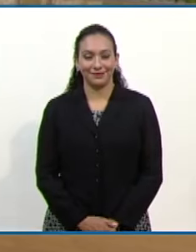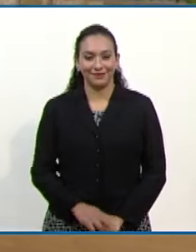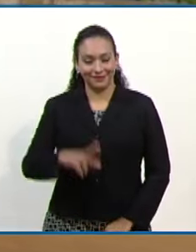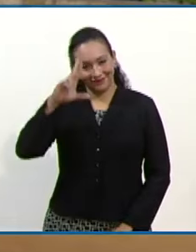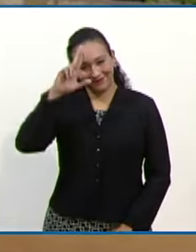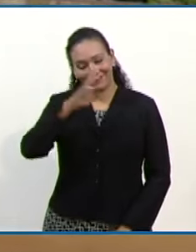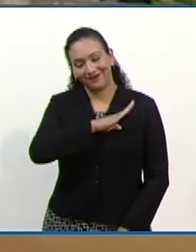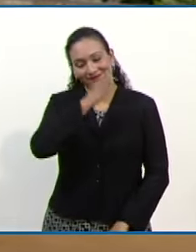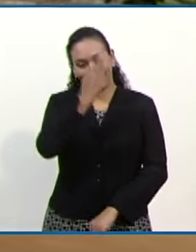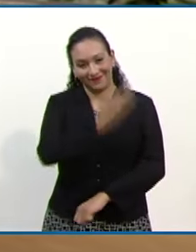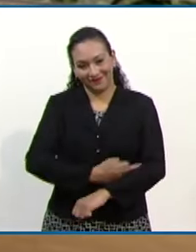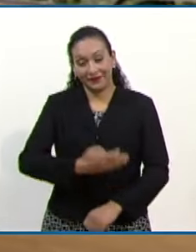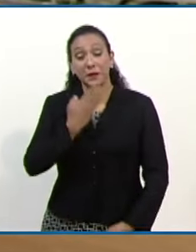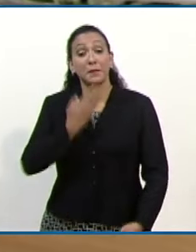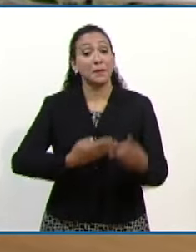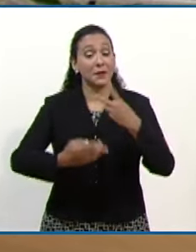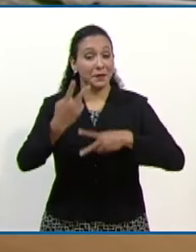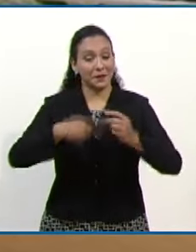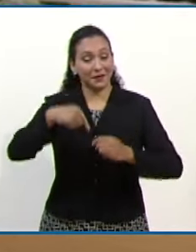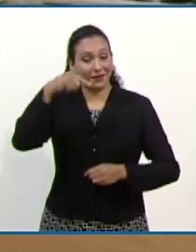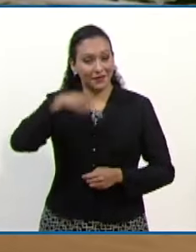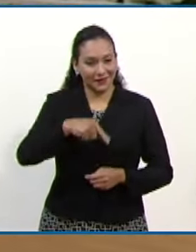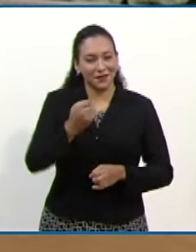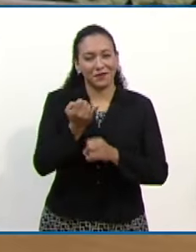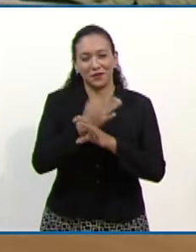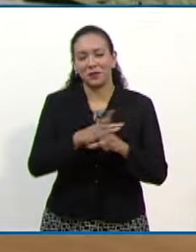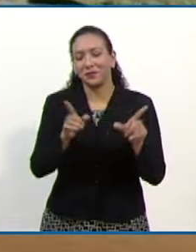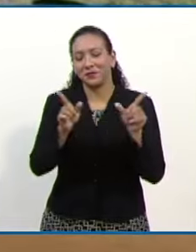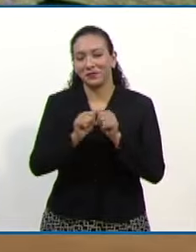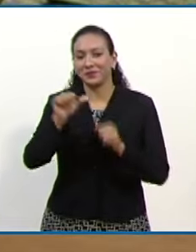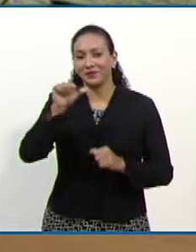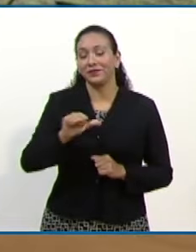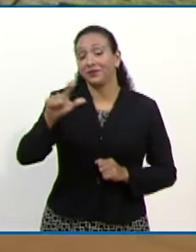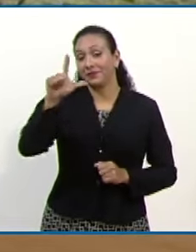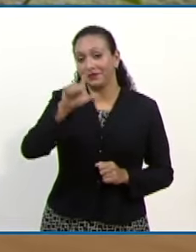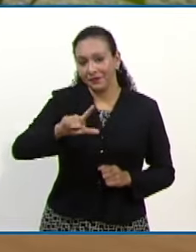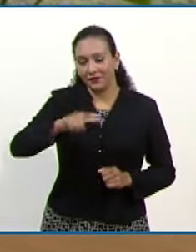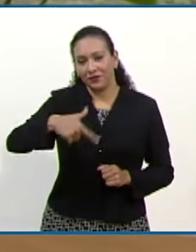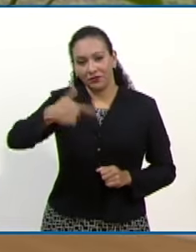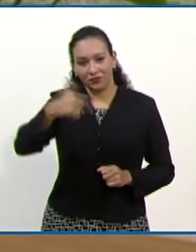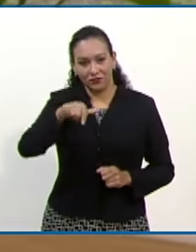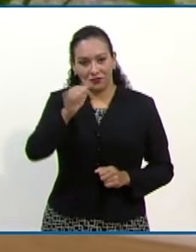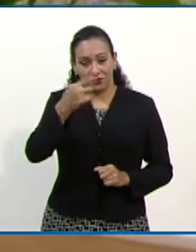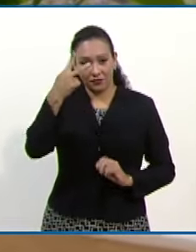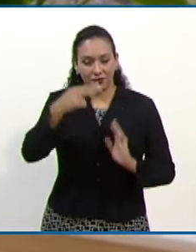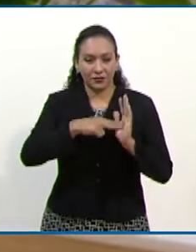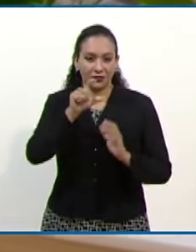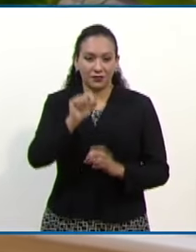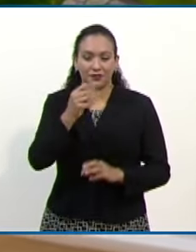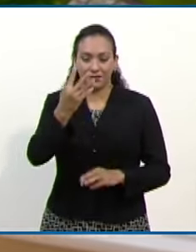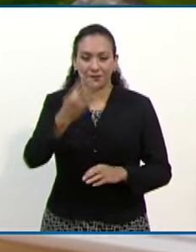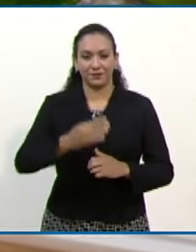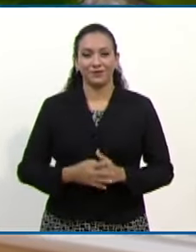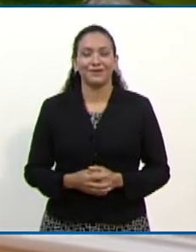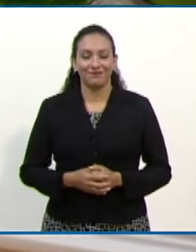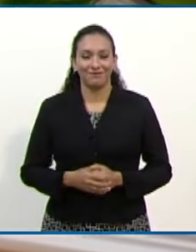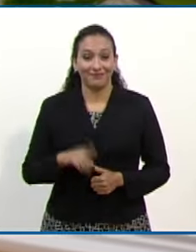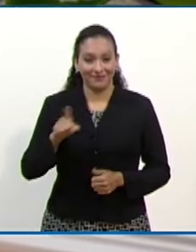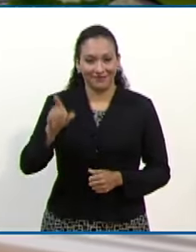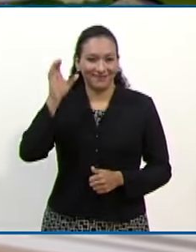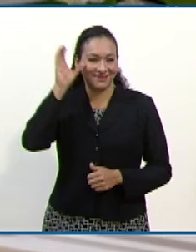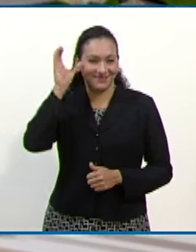Muy buenas tardes, bienvenidas, bienvenidos a este corte informativo, hoy que es lunes 12 de agosto de 2024. Soy